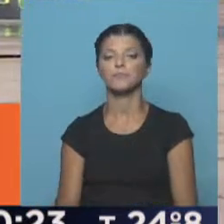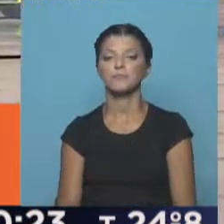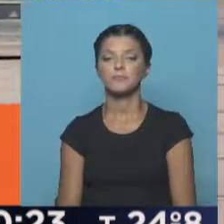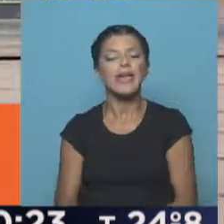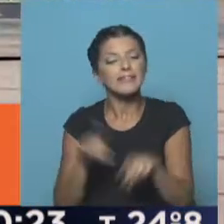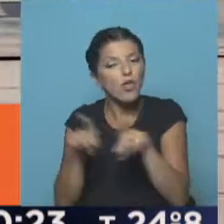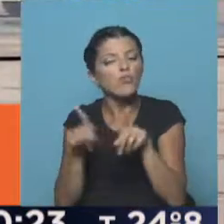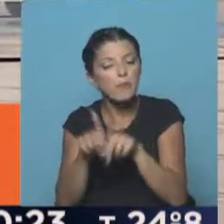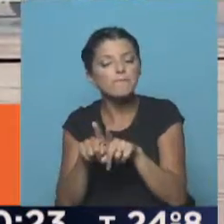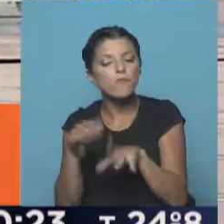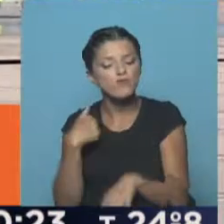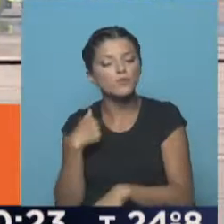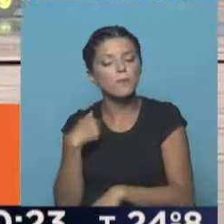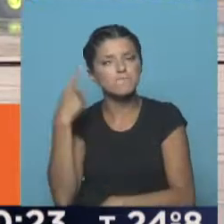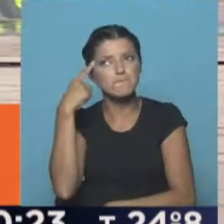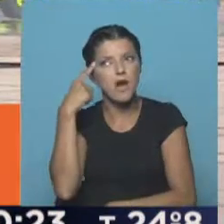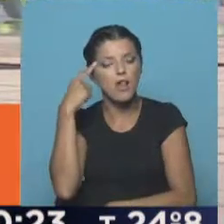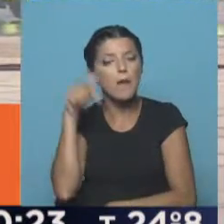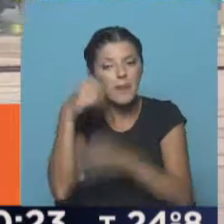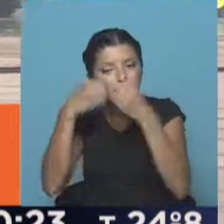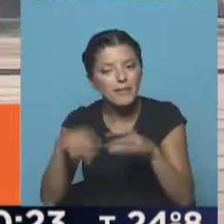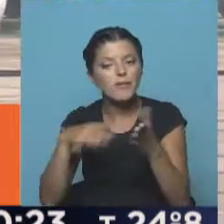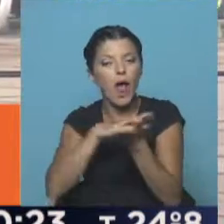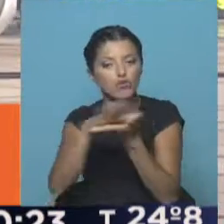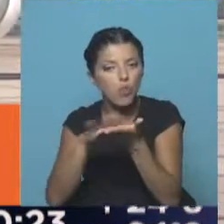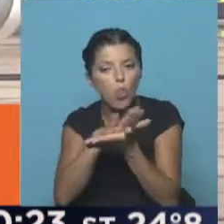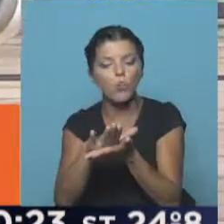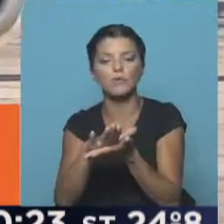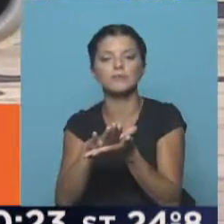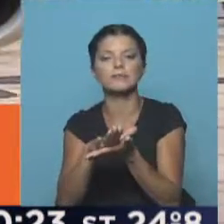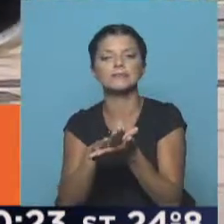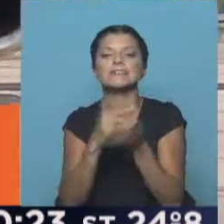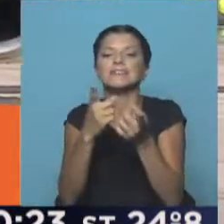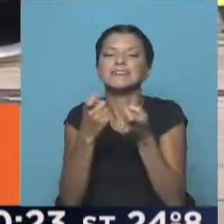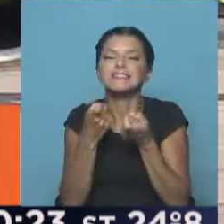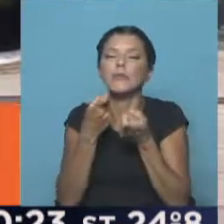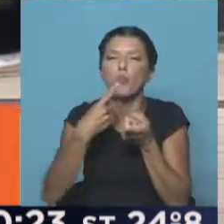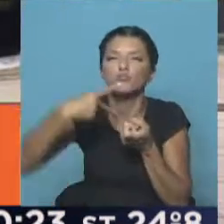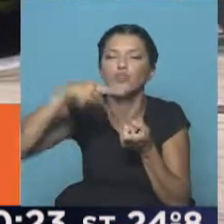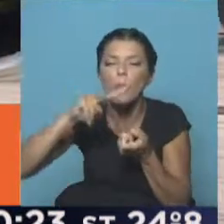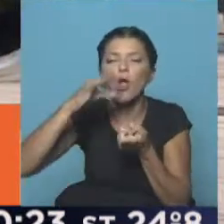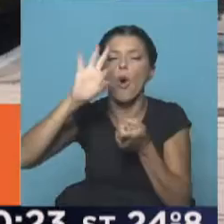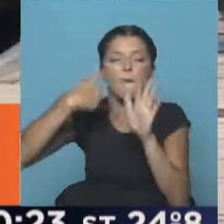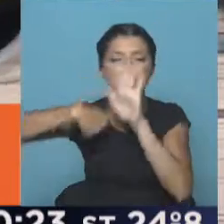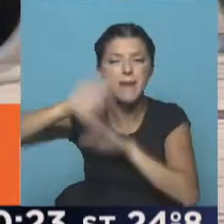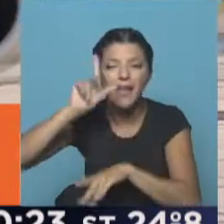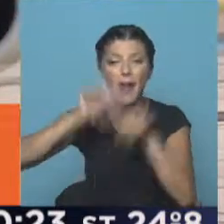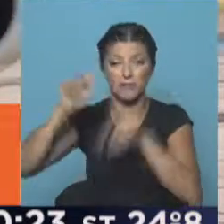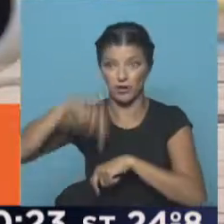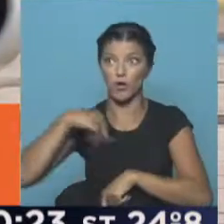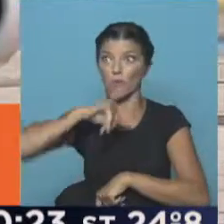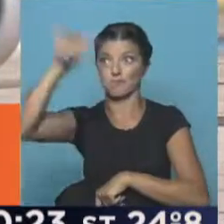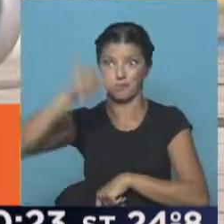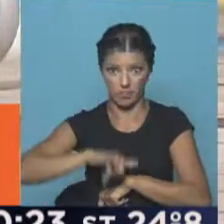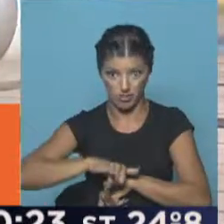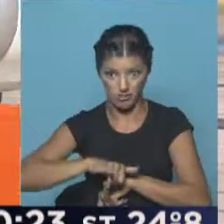que claramente para empezar a generar las soluciones necesitamos más que duplicar la gente que vuela hoy en la Argentina. Lo